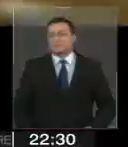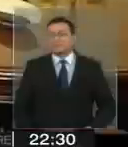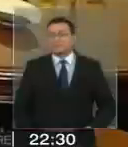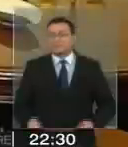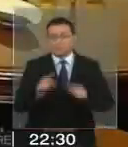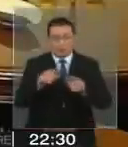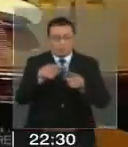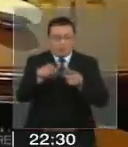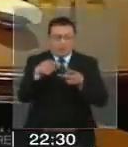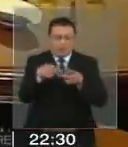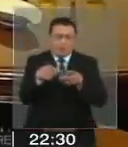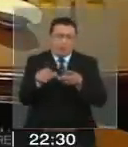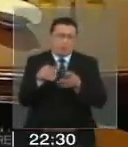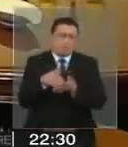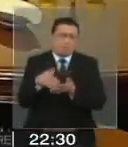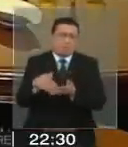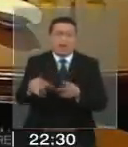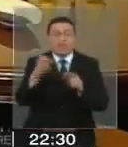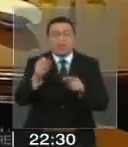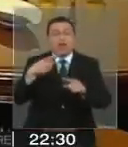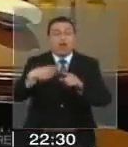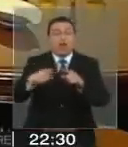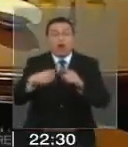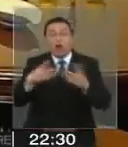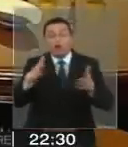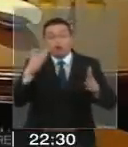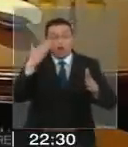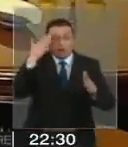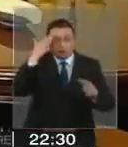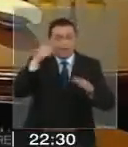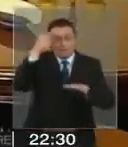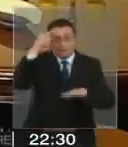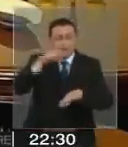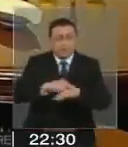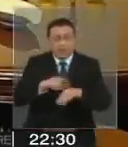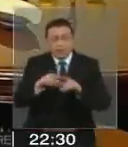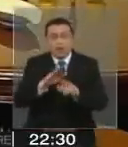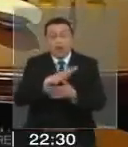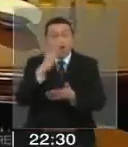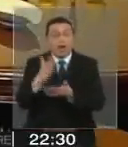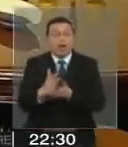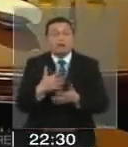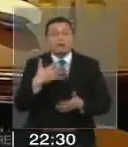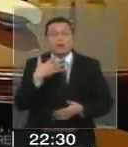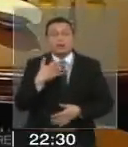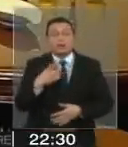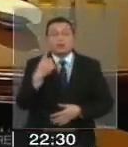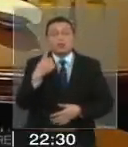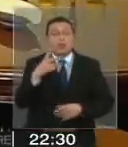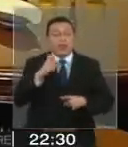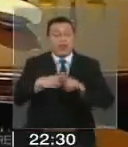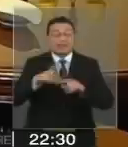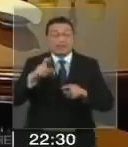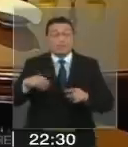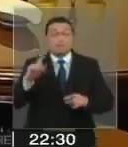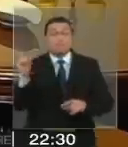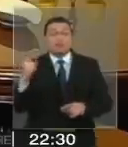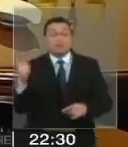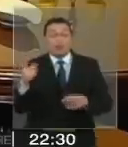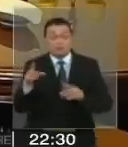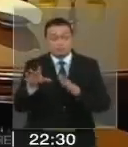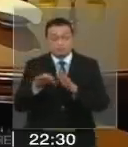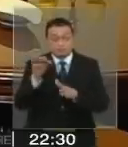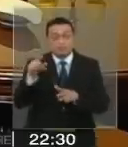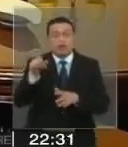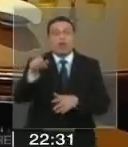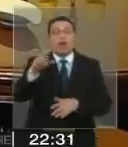Descartamos miles de otros síndromes o enfermedades hasta que en un examen particular nos salió que